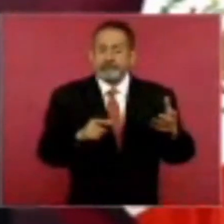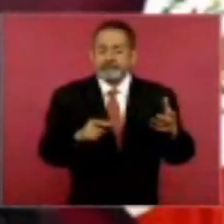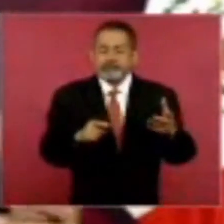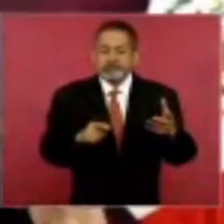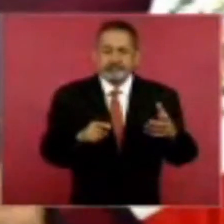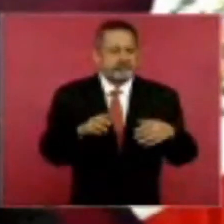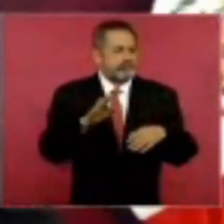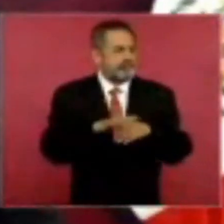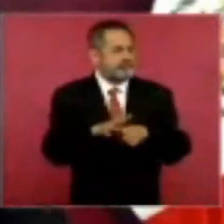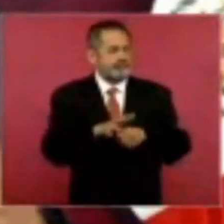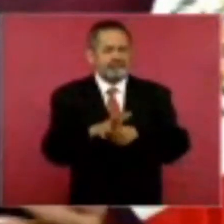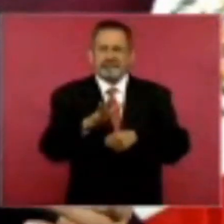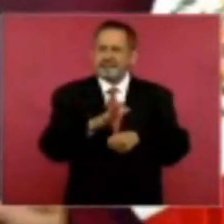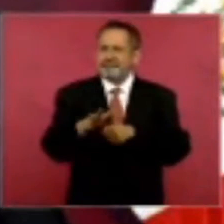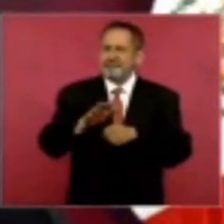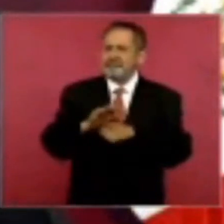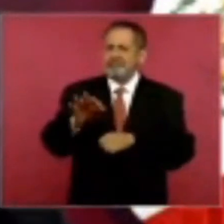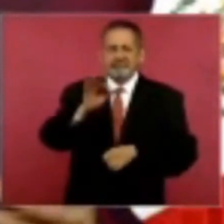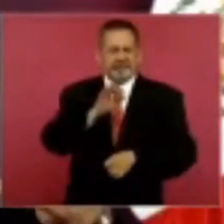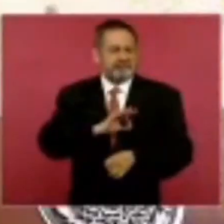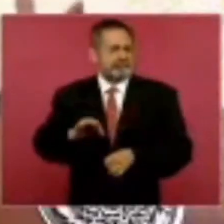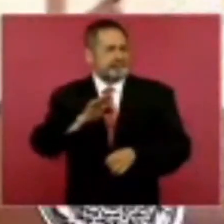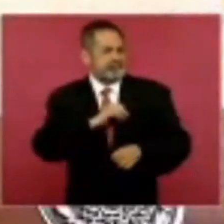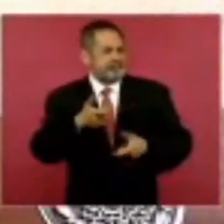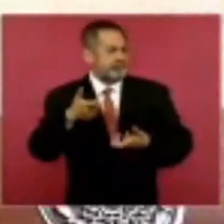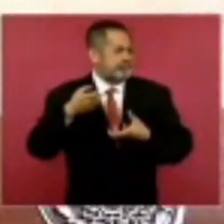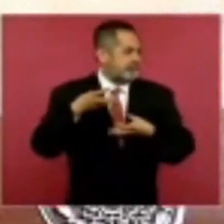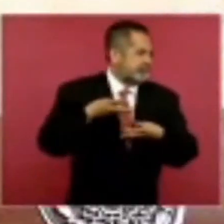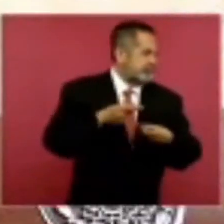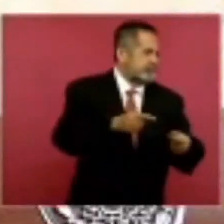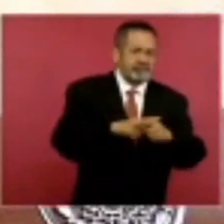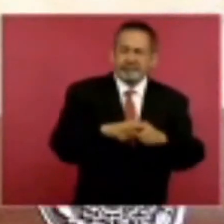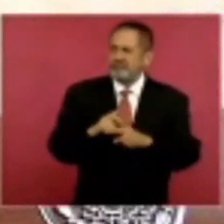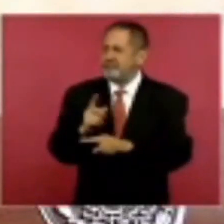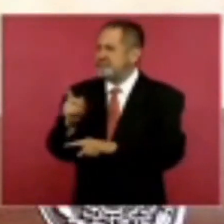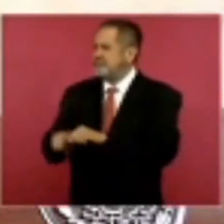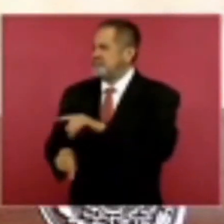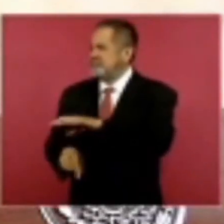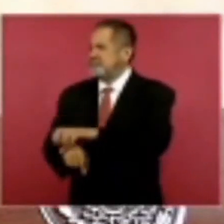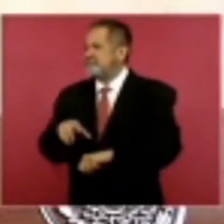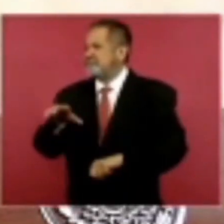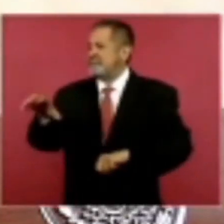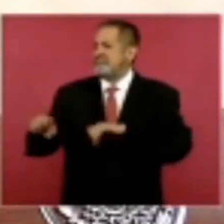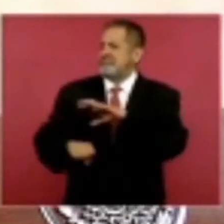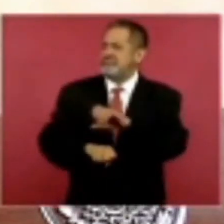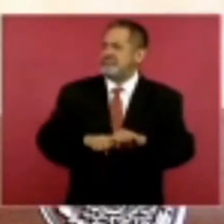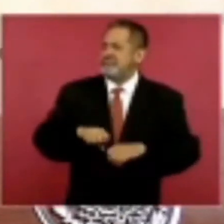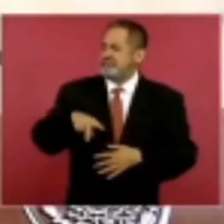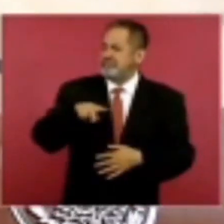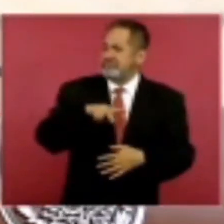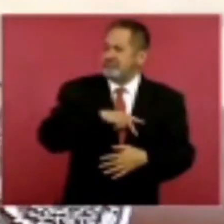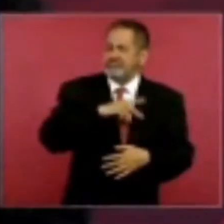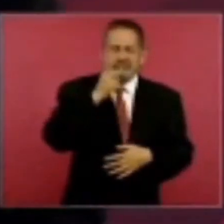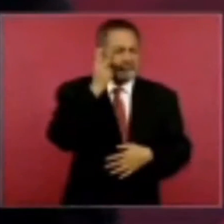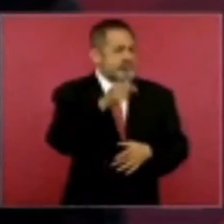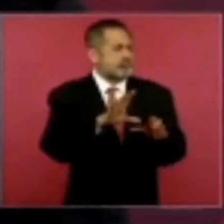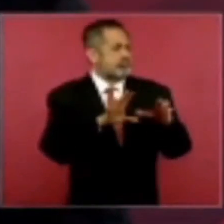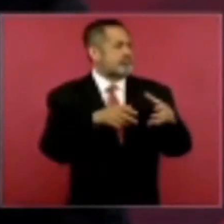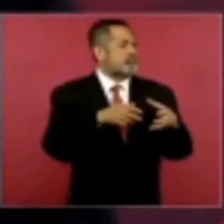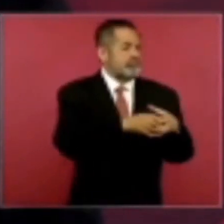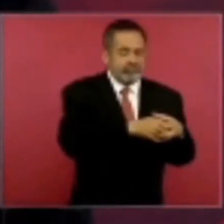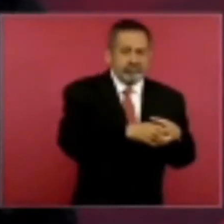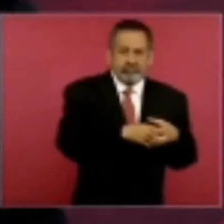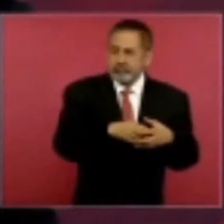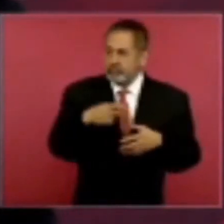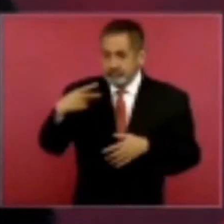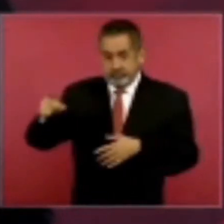mangas anchas y poder quedarse con los bienes del país o trasladar